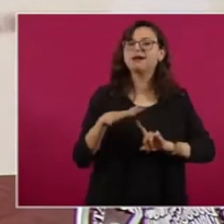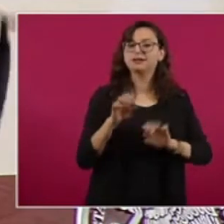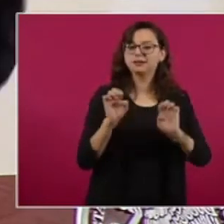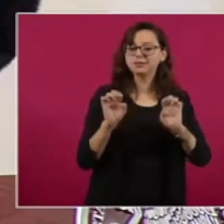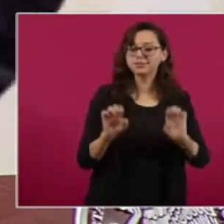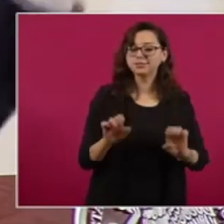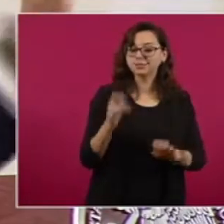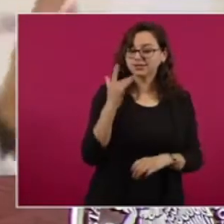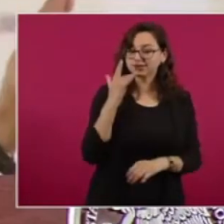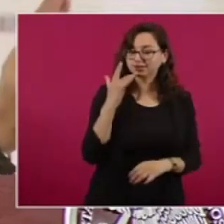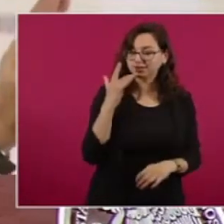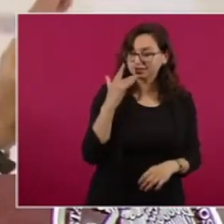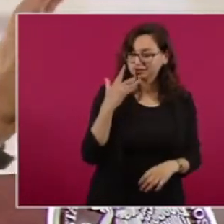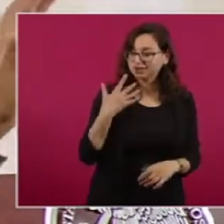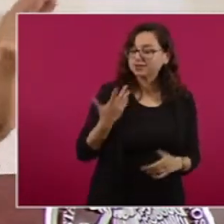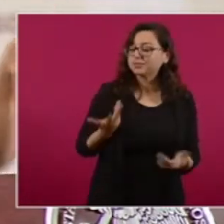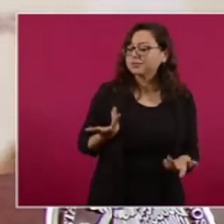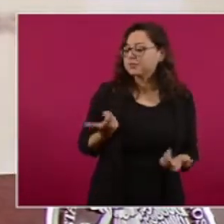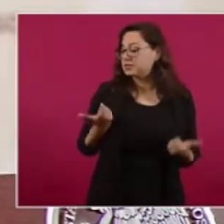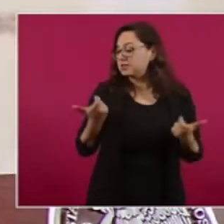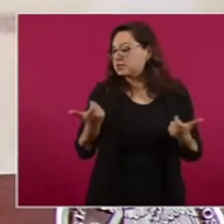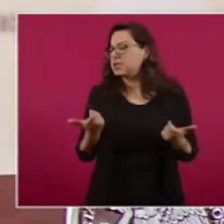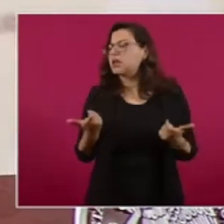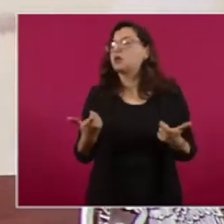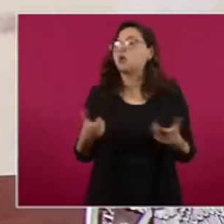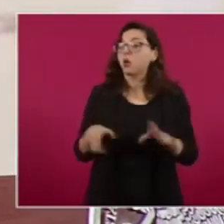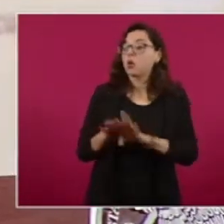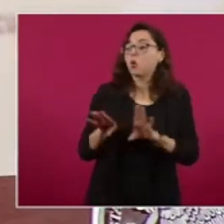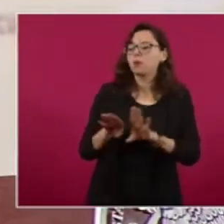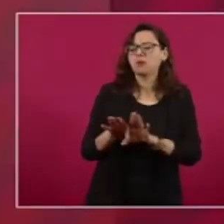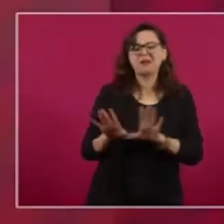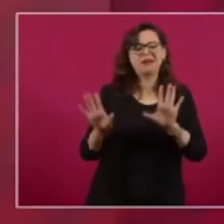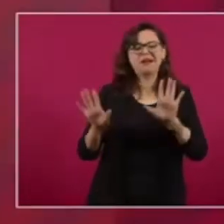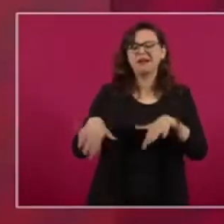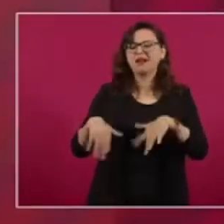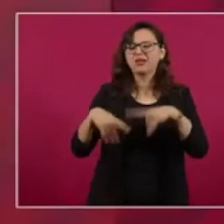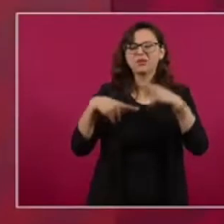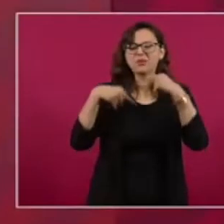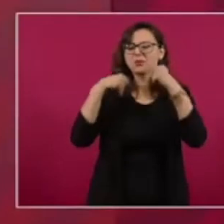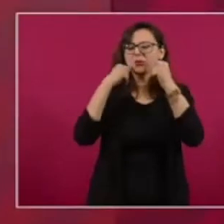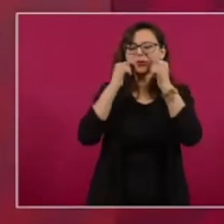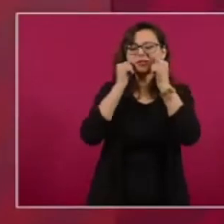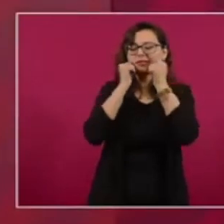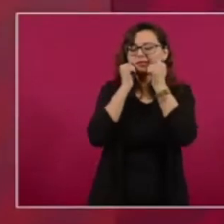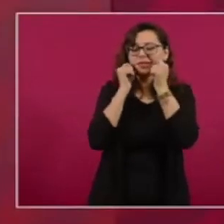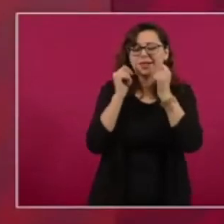¿Cómo lo hiciste? ¿Quién sabe? Eso no importa.